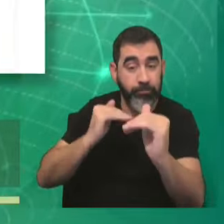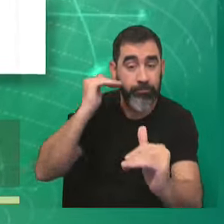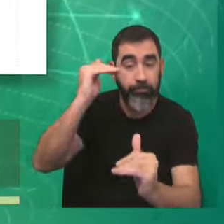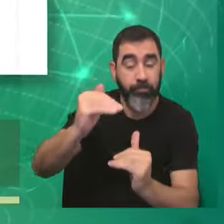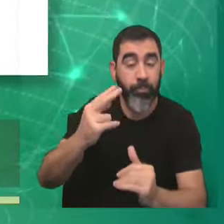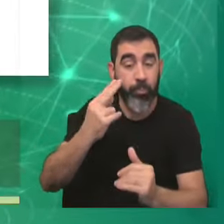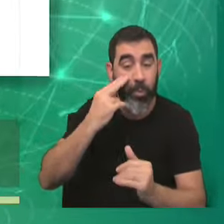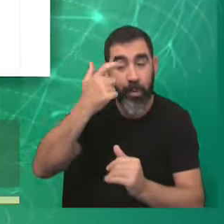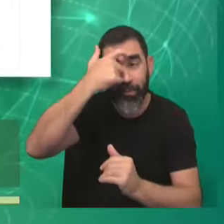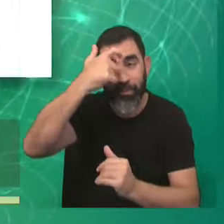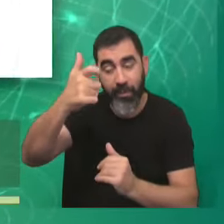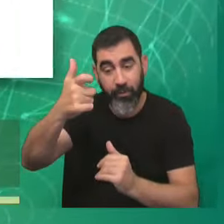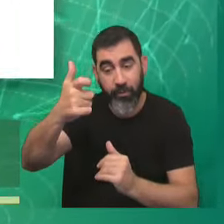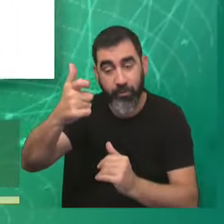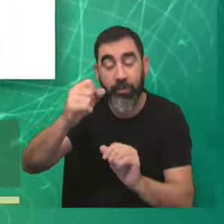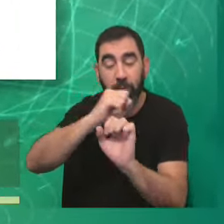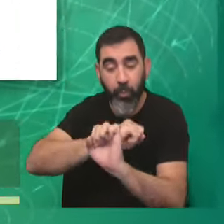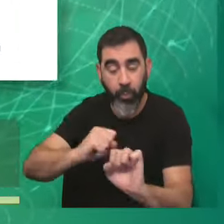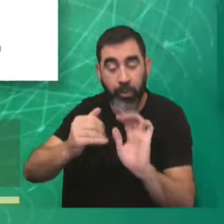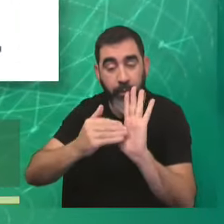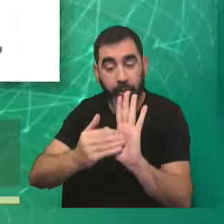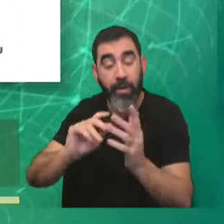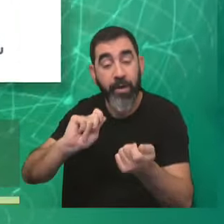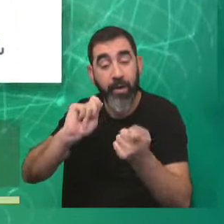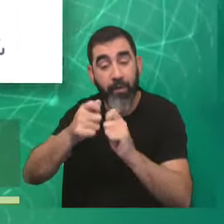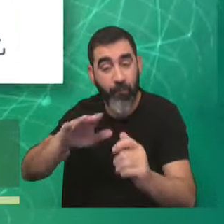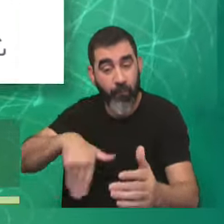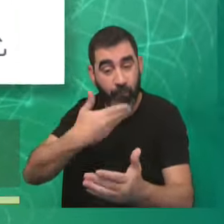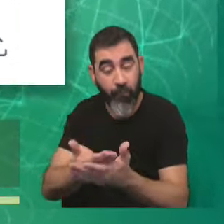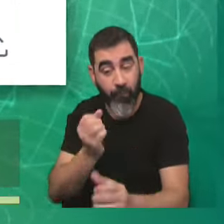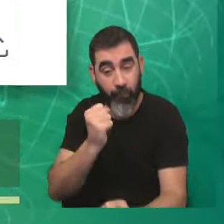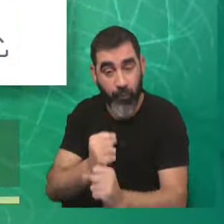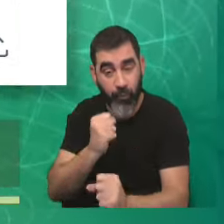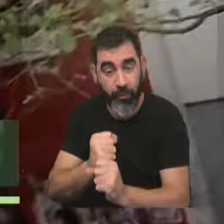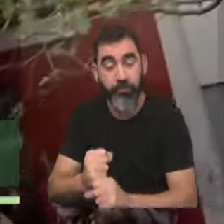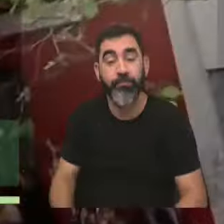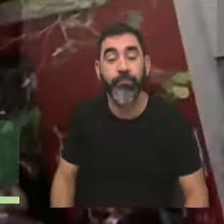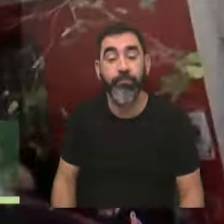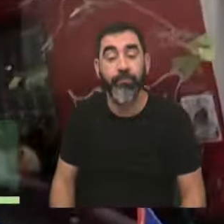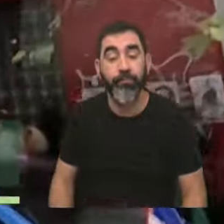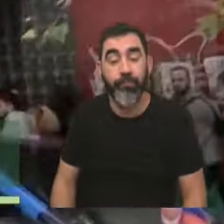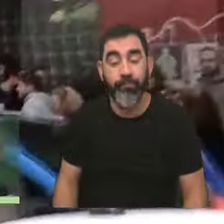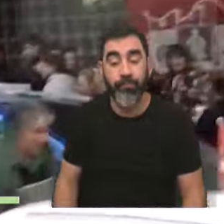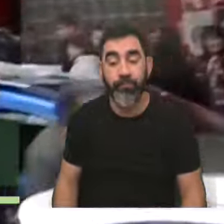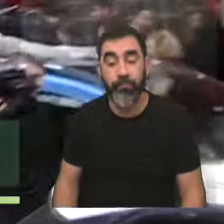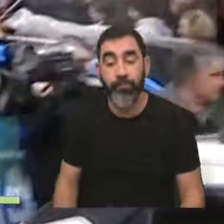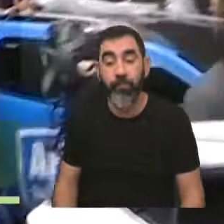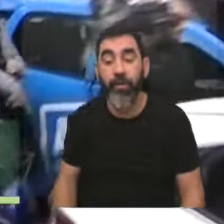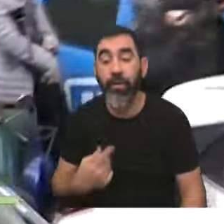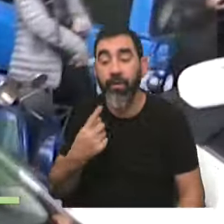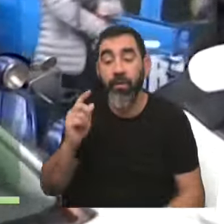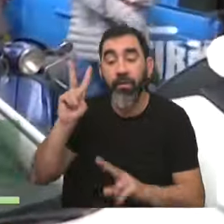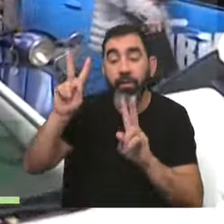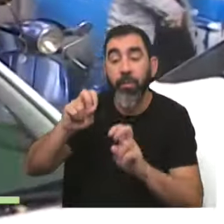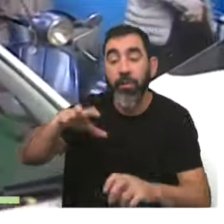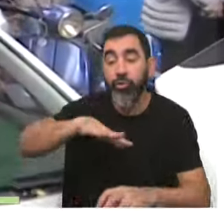de los problemas técnicos que incluso pueda presentar la reforma propuesta por los trabajadores desde su perspectiva se trata de definir una visión